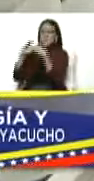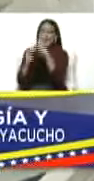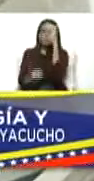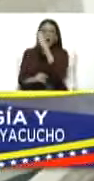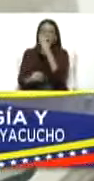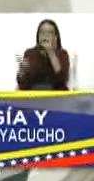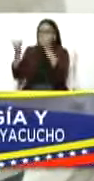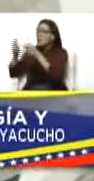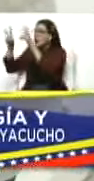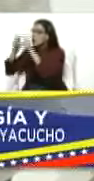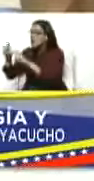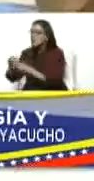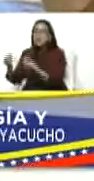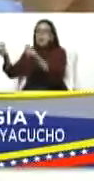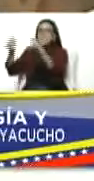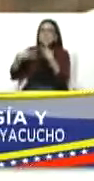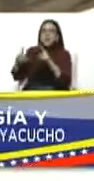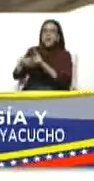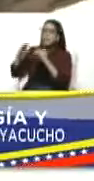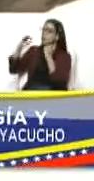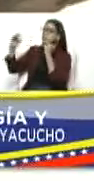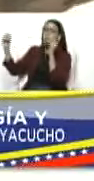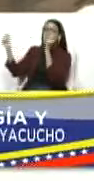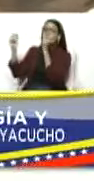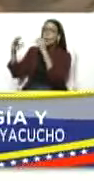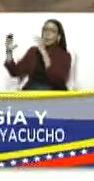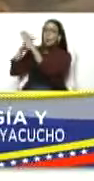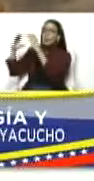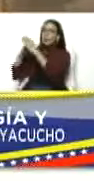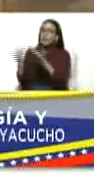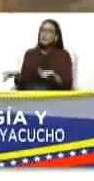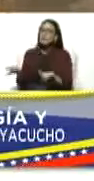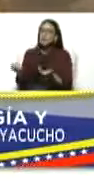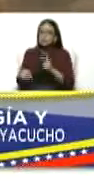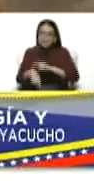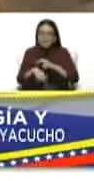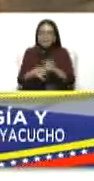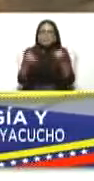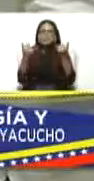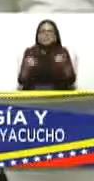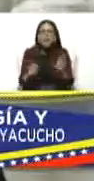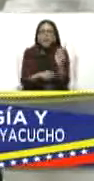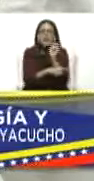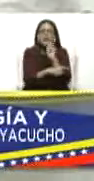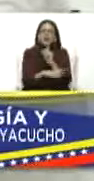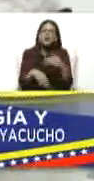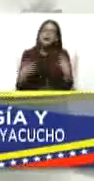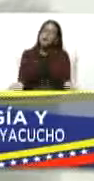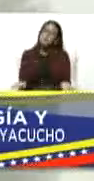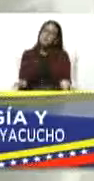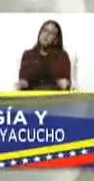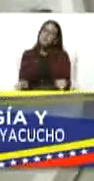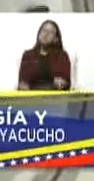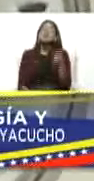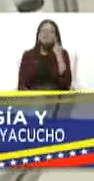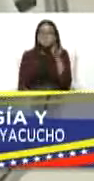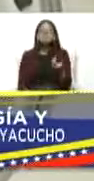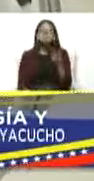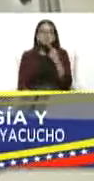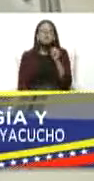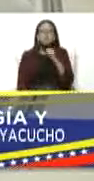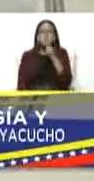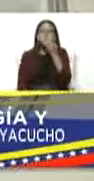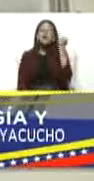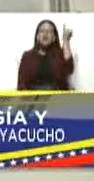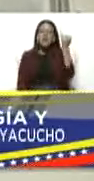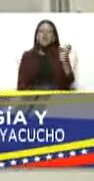importante de esta época. Y no solo a Caracas. De repente tenemos un experto en la India, o en China,